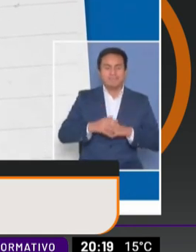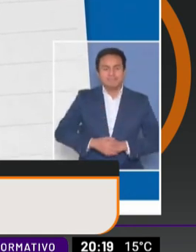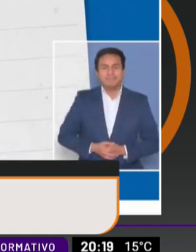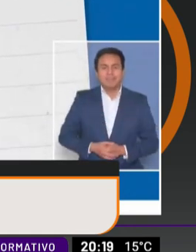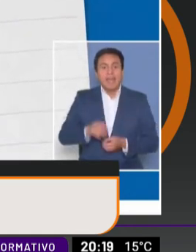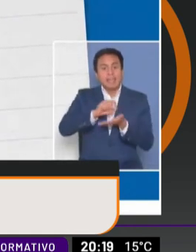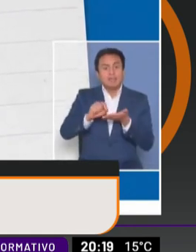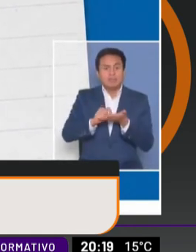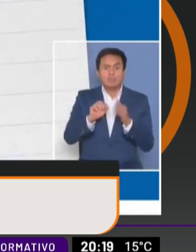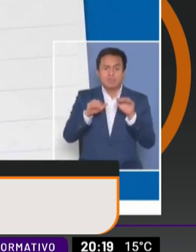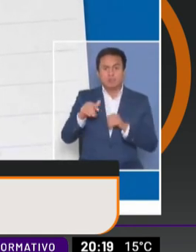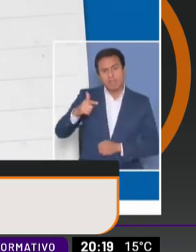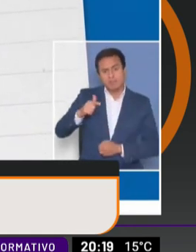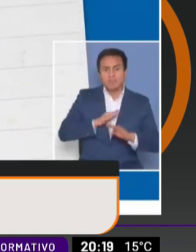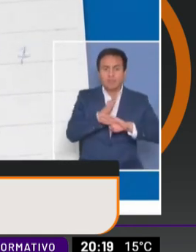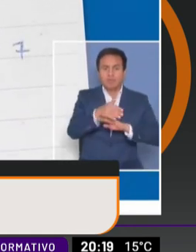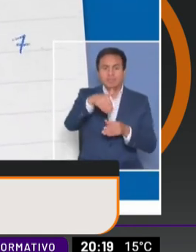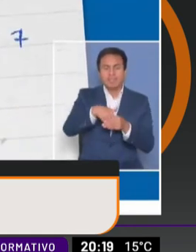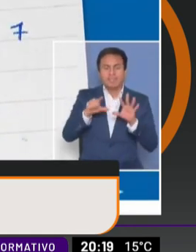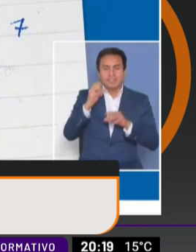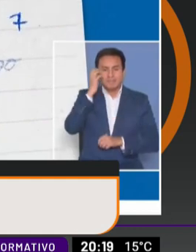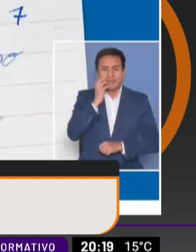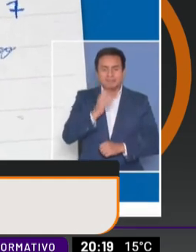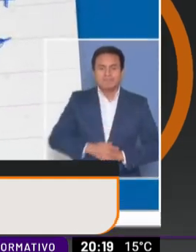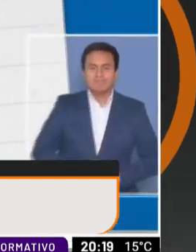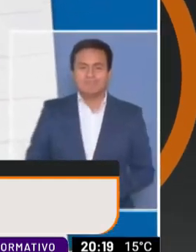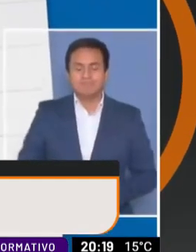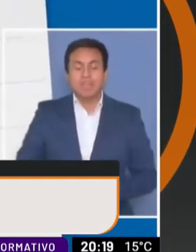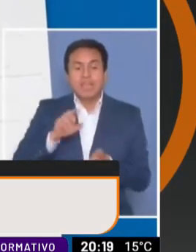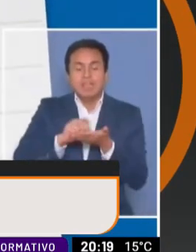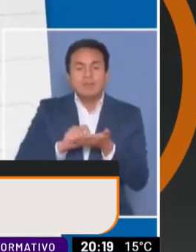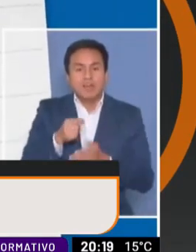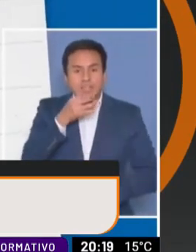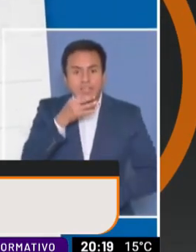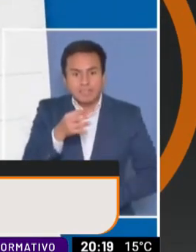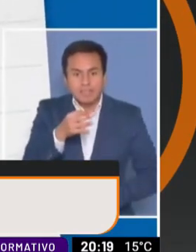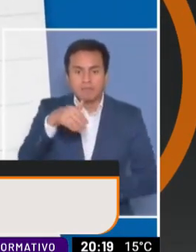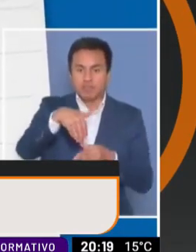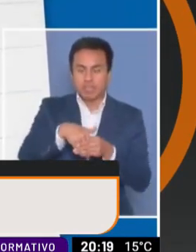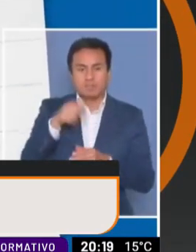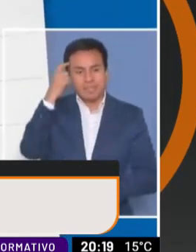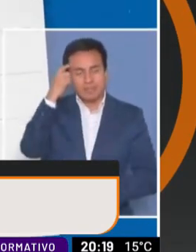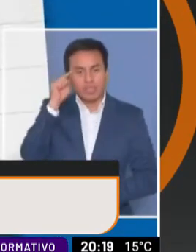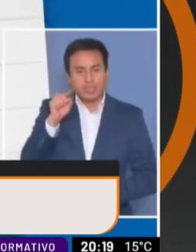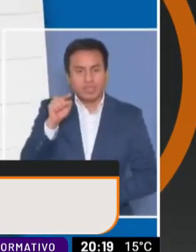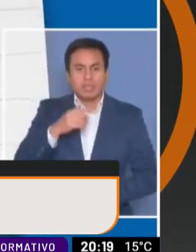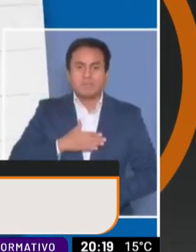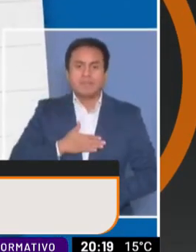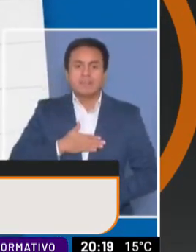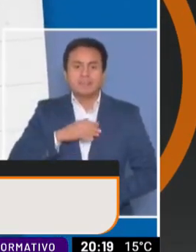pensar a ver convocar tantas veces a un pueblo electores como que genera cierto fastidio no hay como que mucha gente dice otra vez